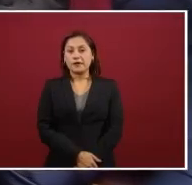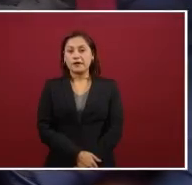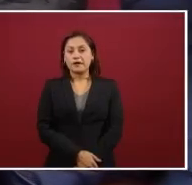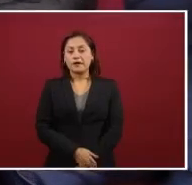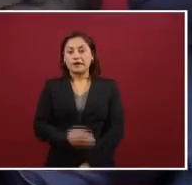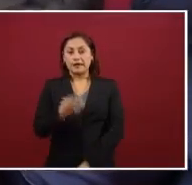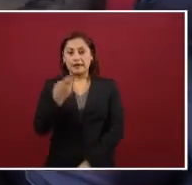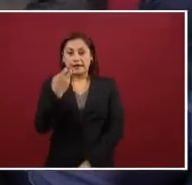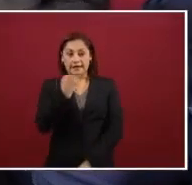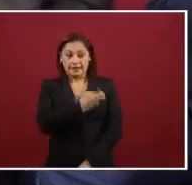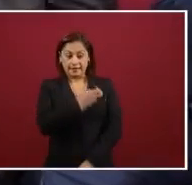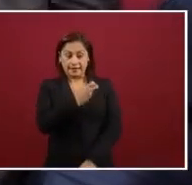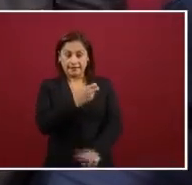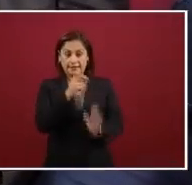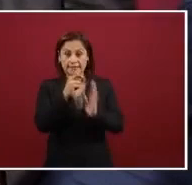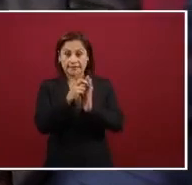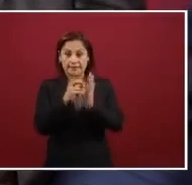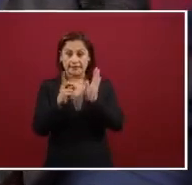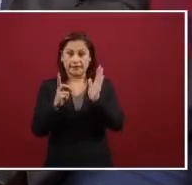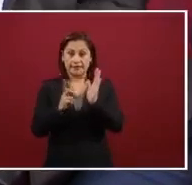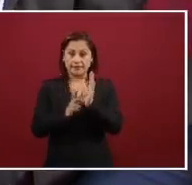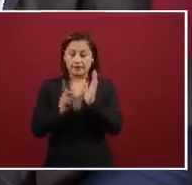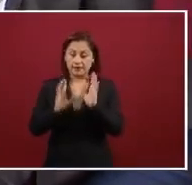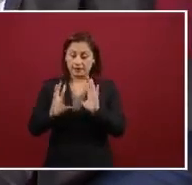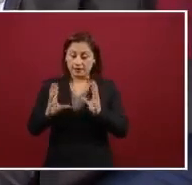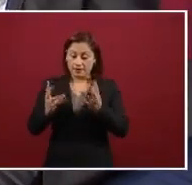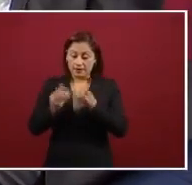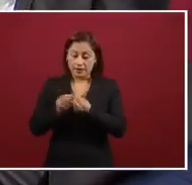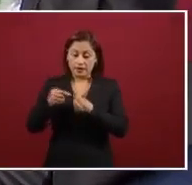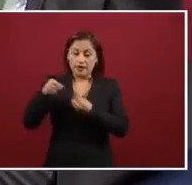histórica. Este sitio ya estaba